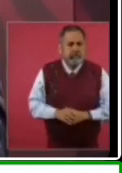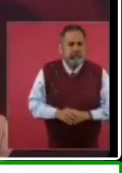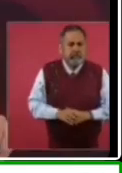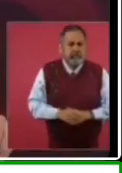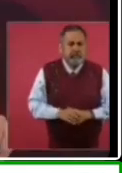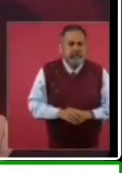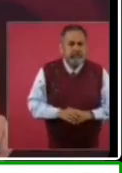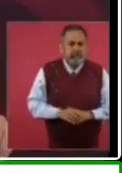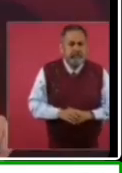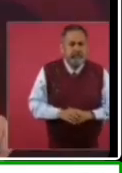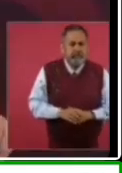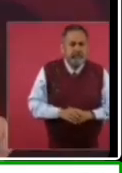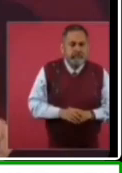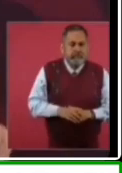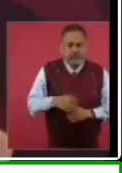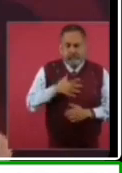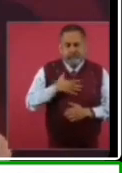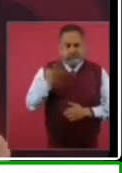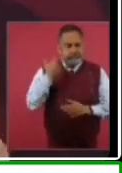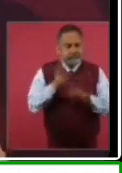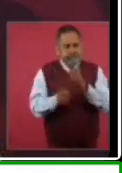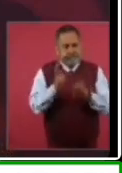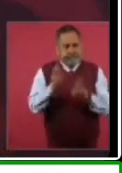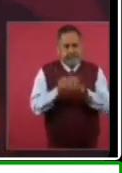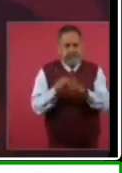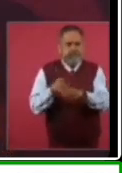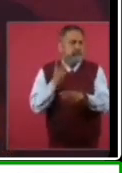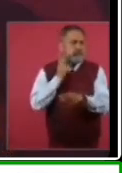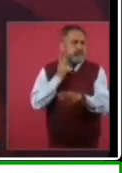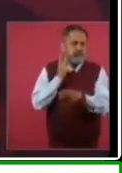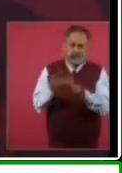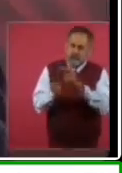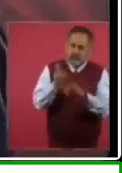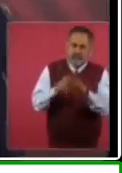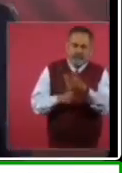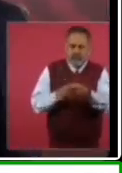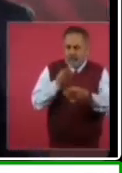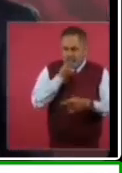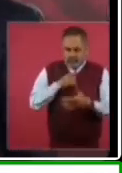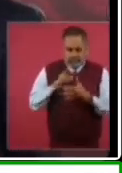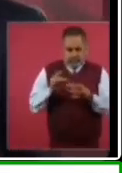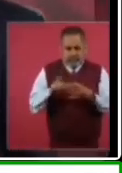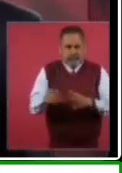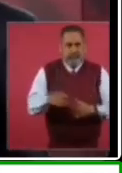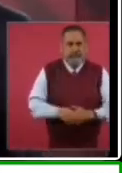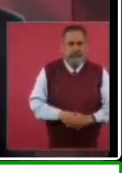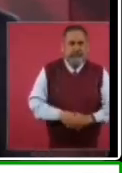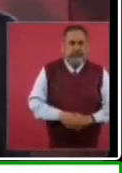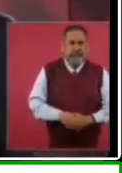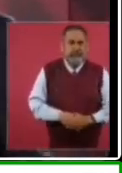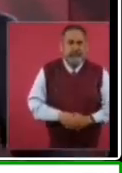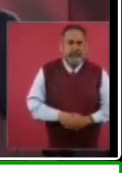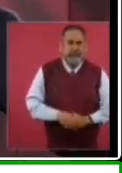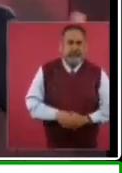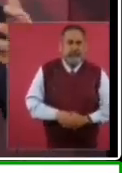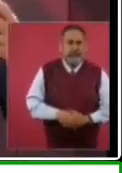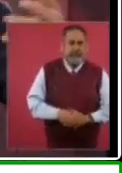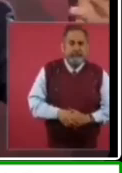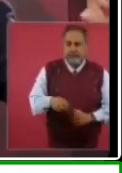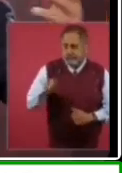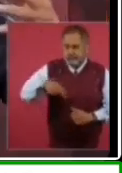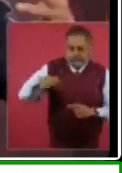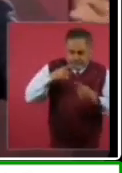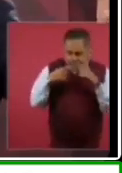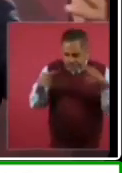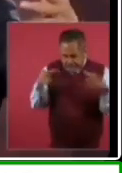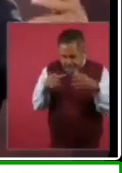Estaba yo platicando con un legislador y me decía de que estaban viendo